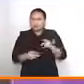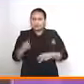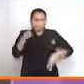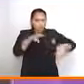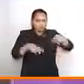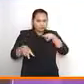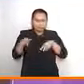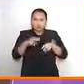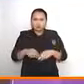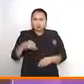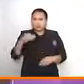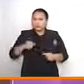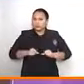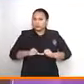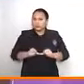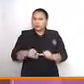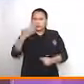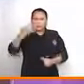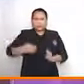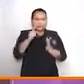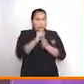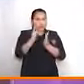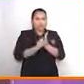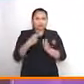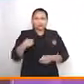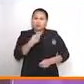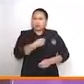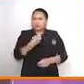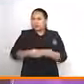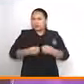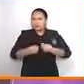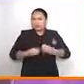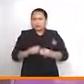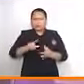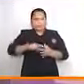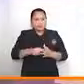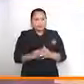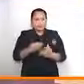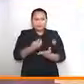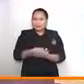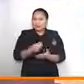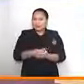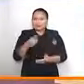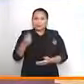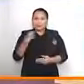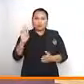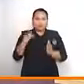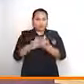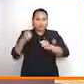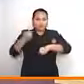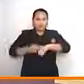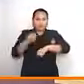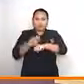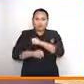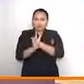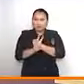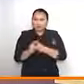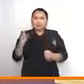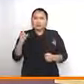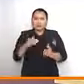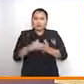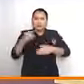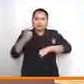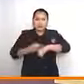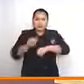que están para darle fe y legalidad a cada uno de nuestros procesos. Damos inicio multiplicando tu dinero 4.000 veces tu inversión con premiados y 1.000 veces